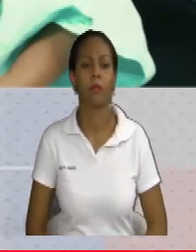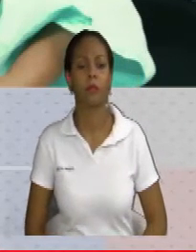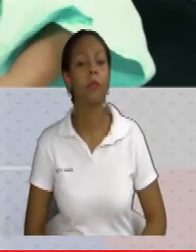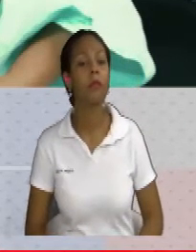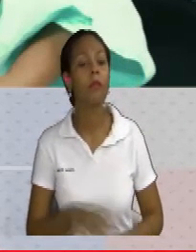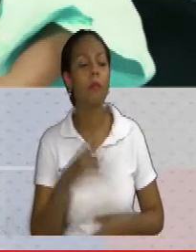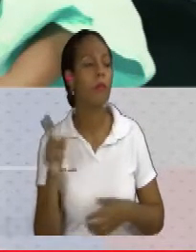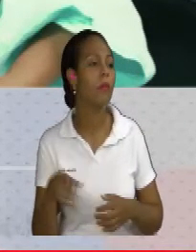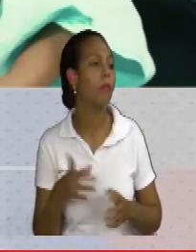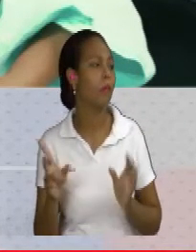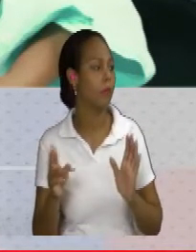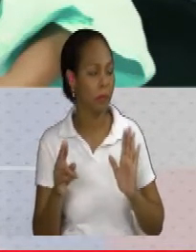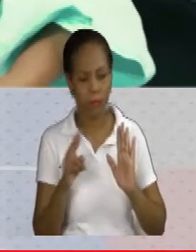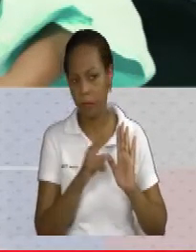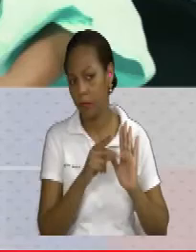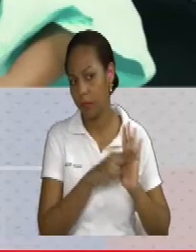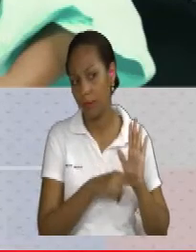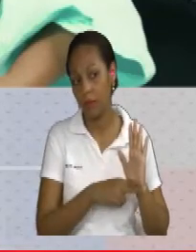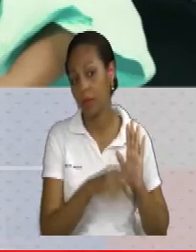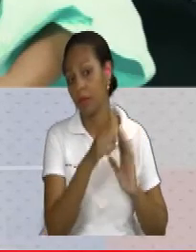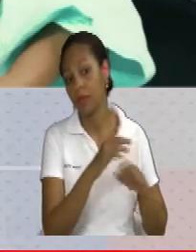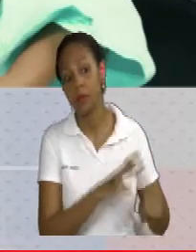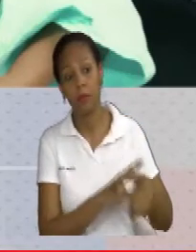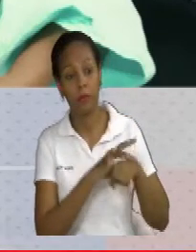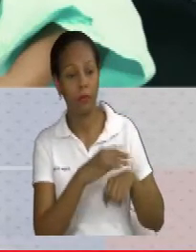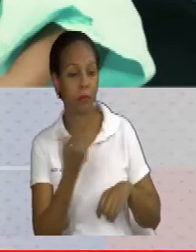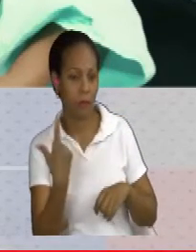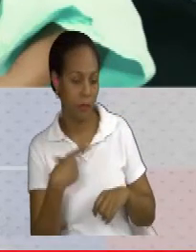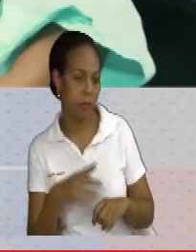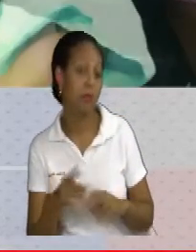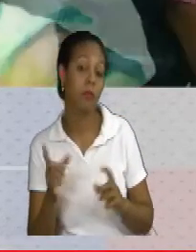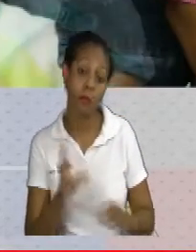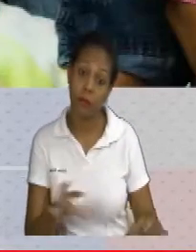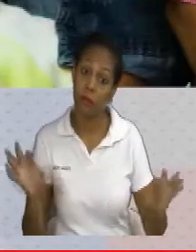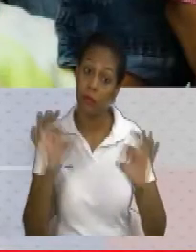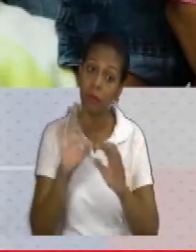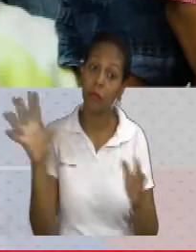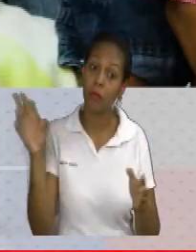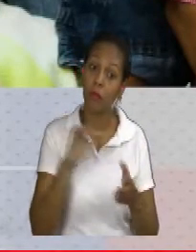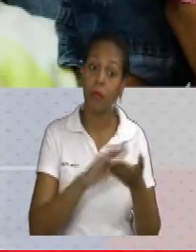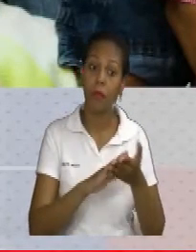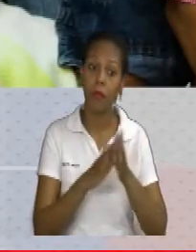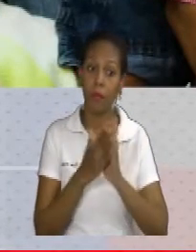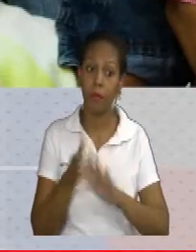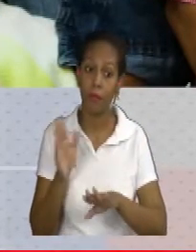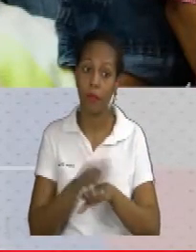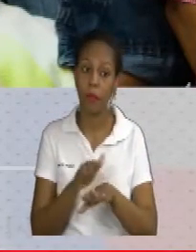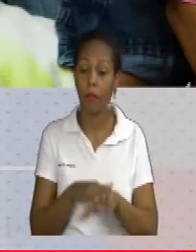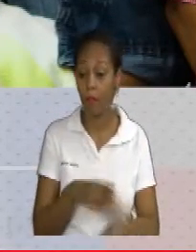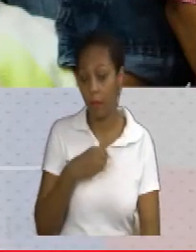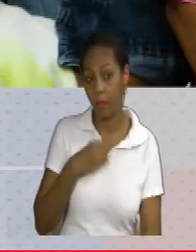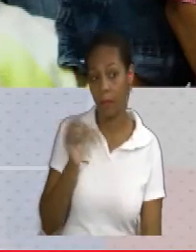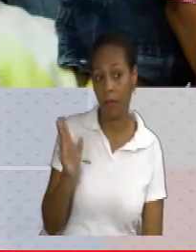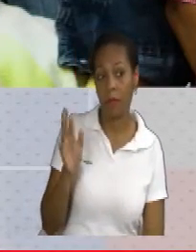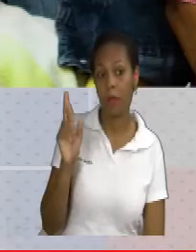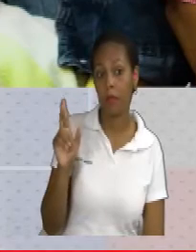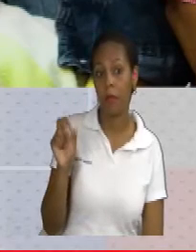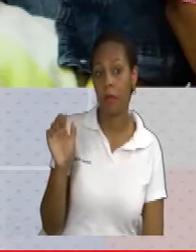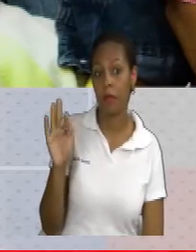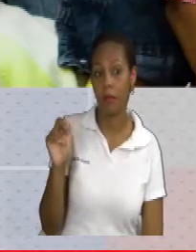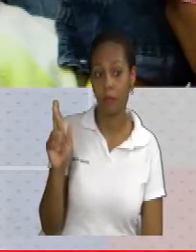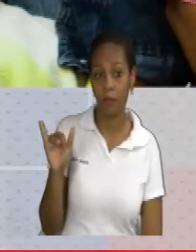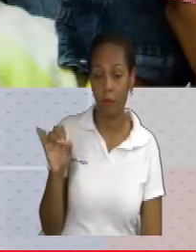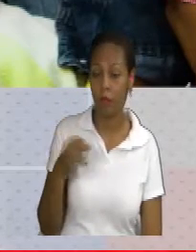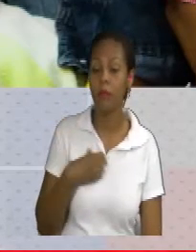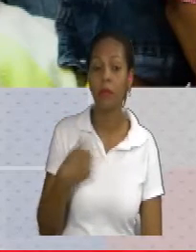que establece el equipo médico. Es importante aclarar a la comunidad en general que no es el Club Rotario el que hace esta selección de los chicos,